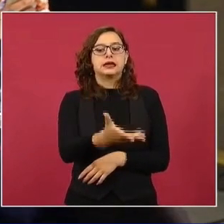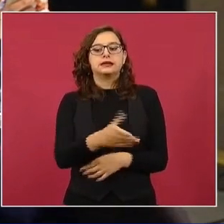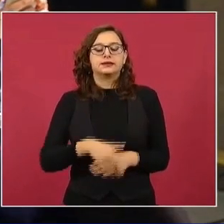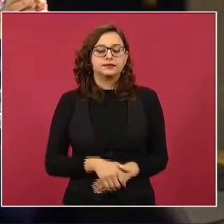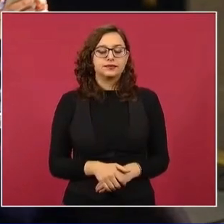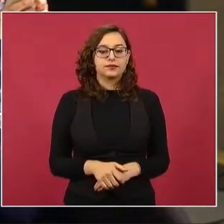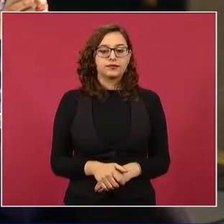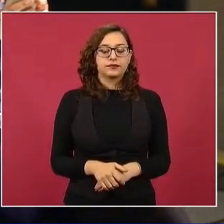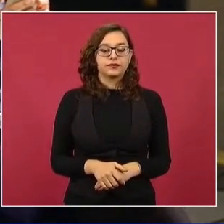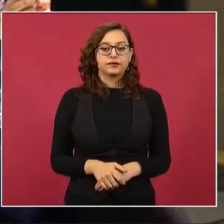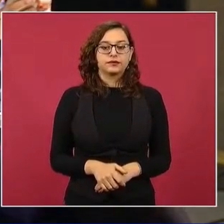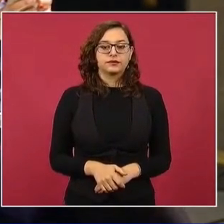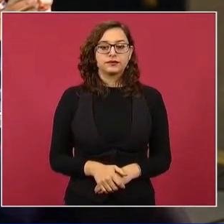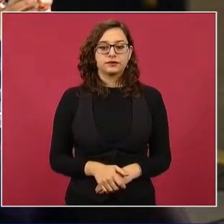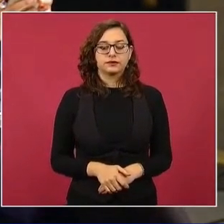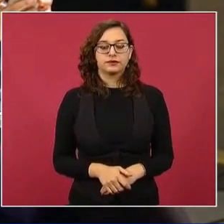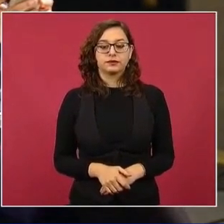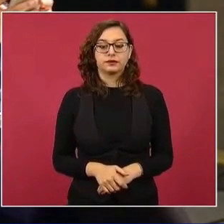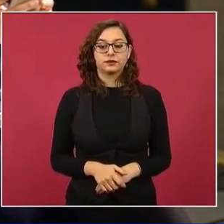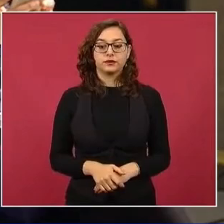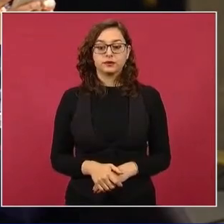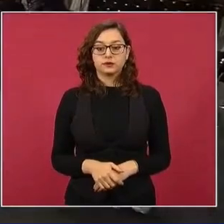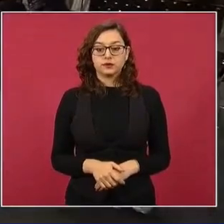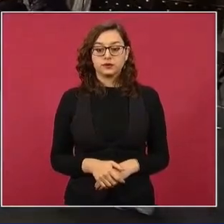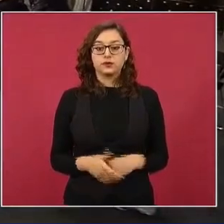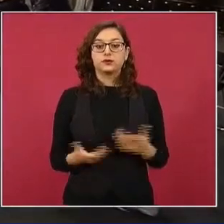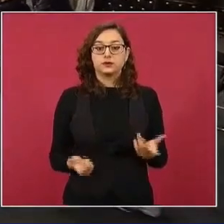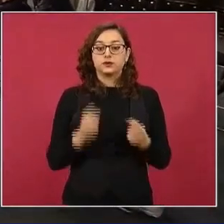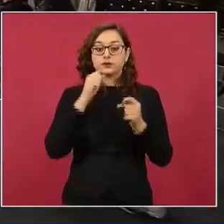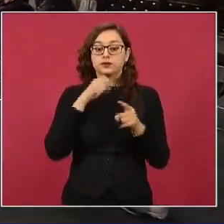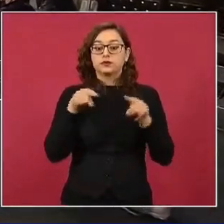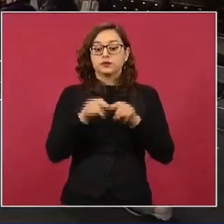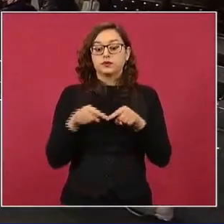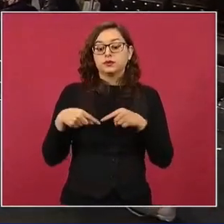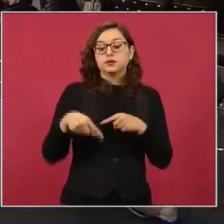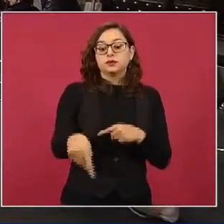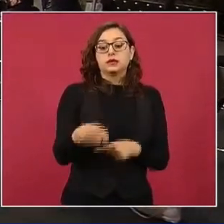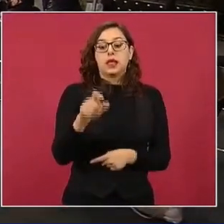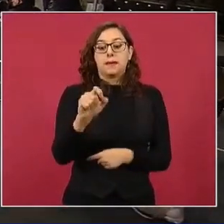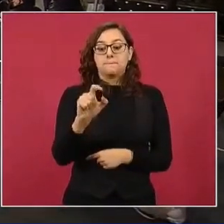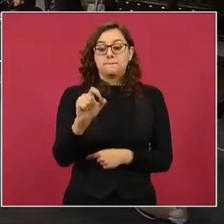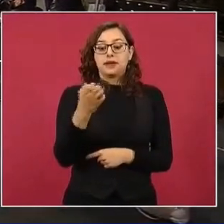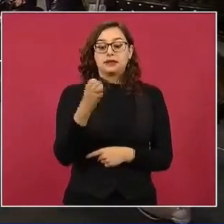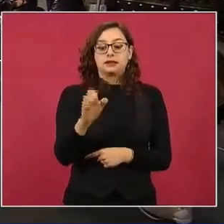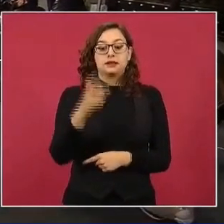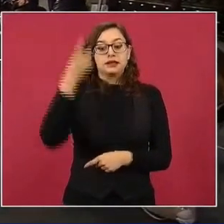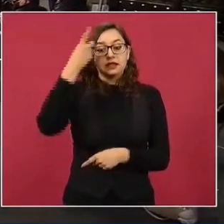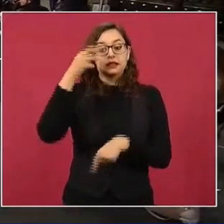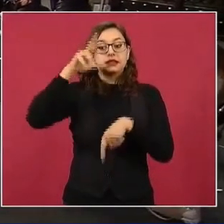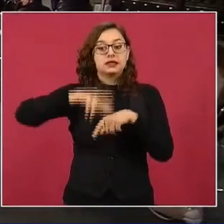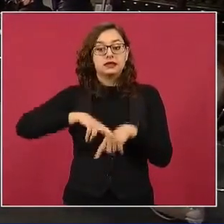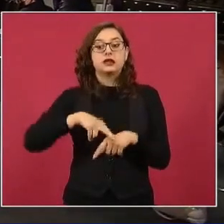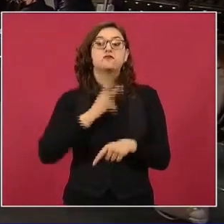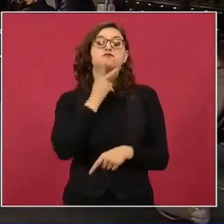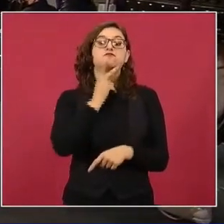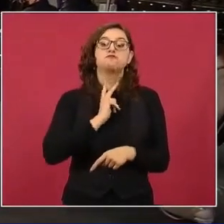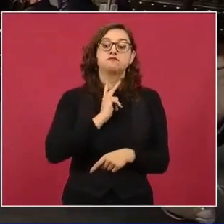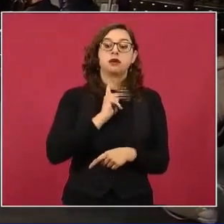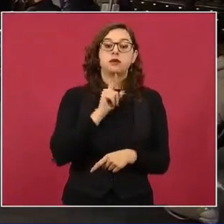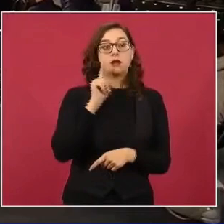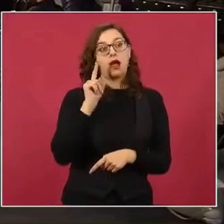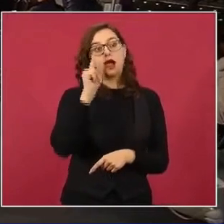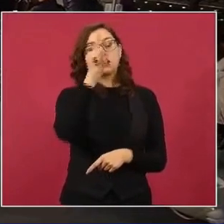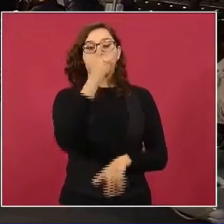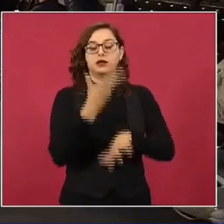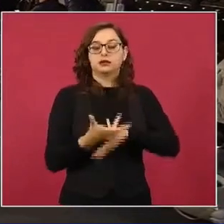de que se podría finalmente este 20 de mes y acudir el director de Pemex a Deer Park a firmar ya el